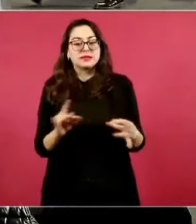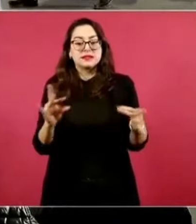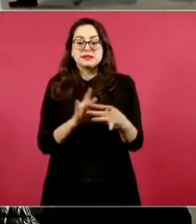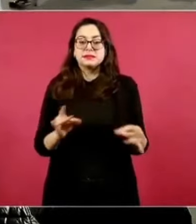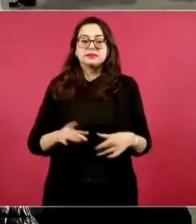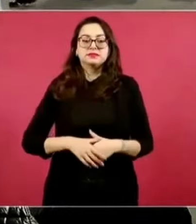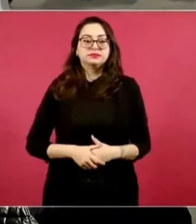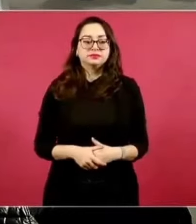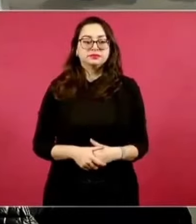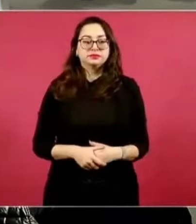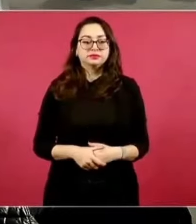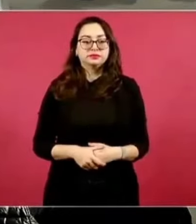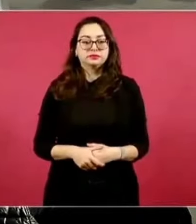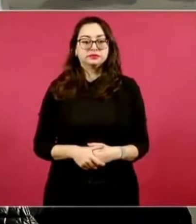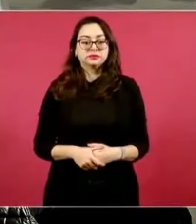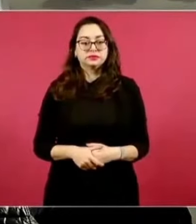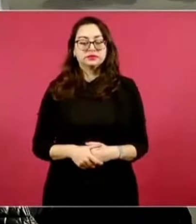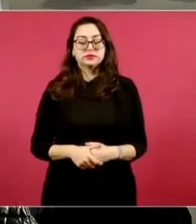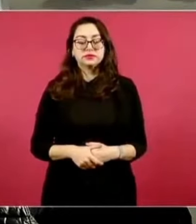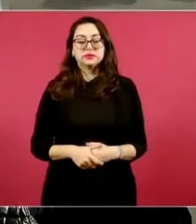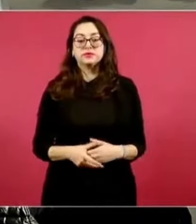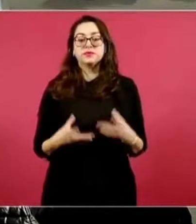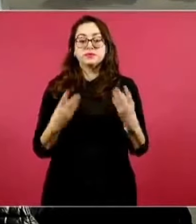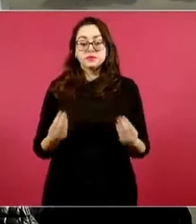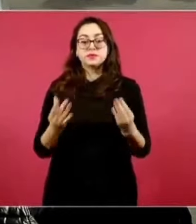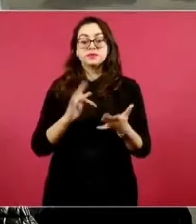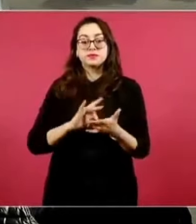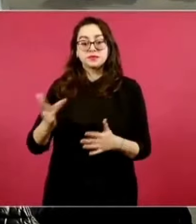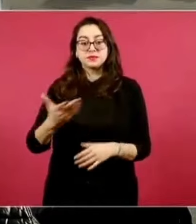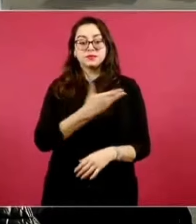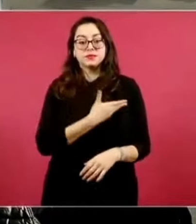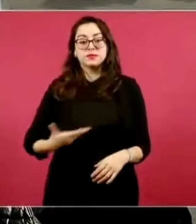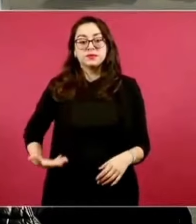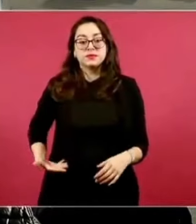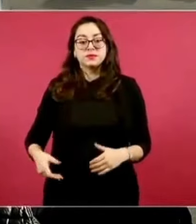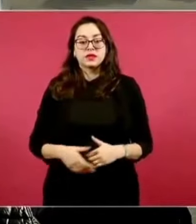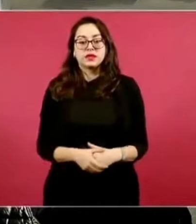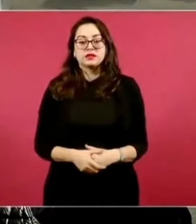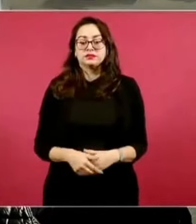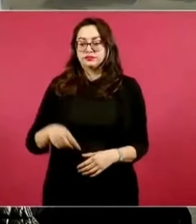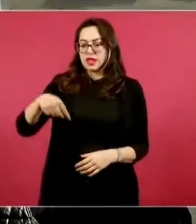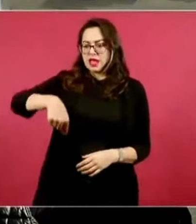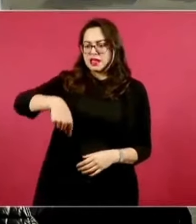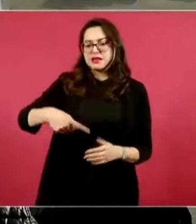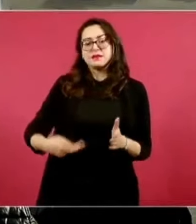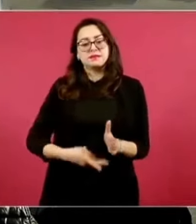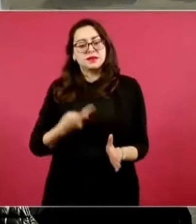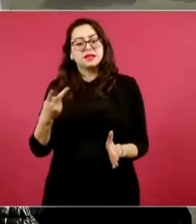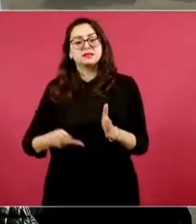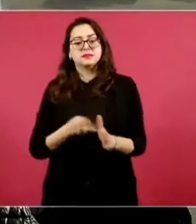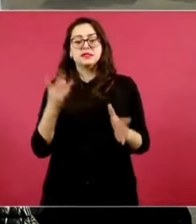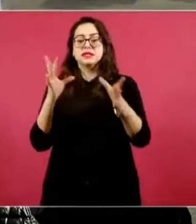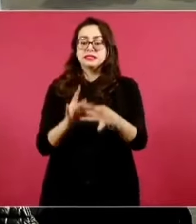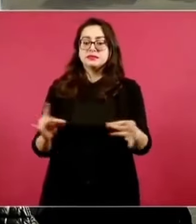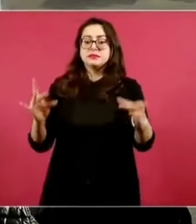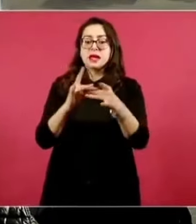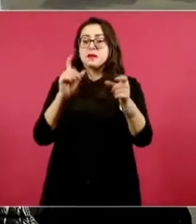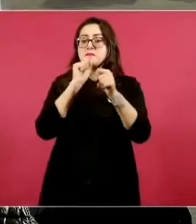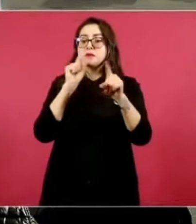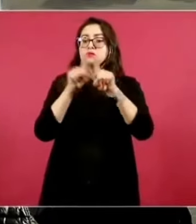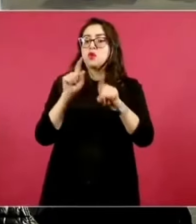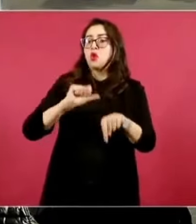favor muchas gracias señor presidente ad aquí y cuando fuimos a Huehuetoca y los medios